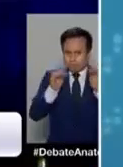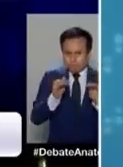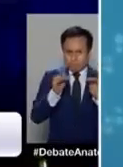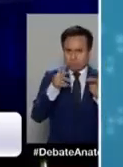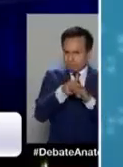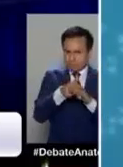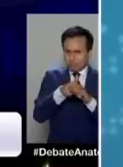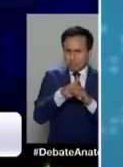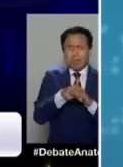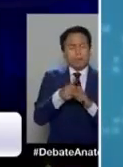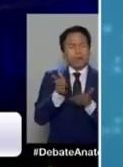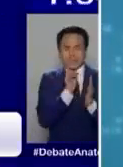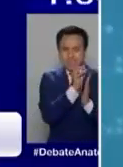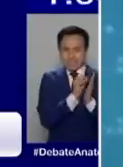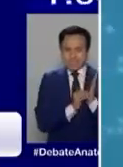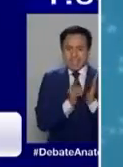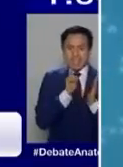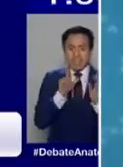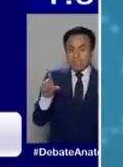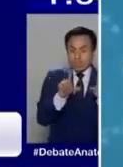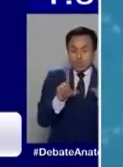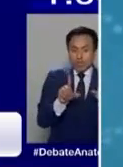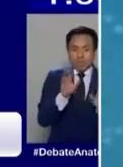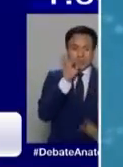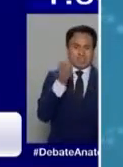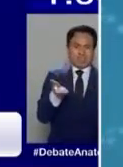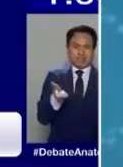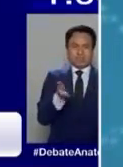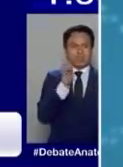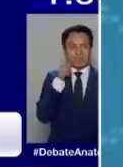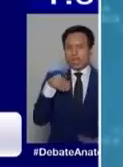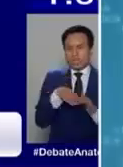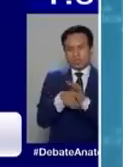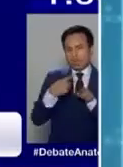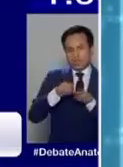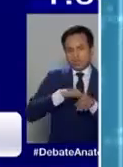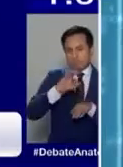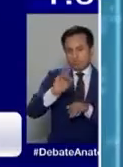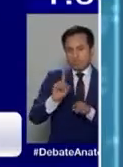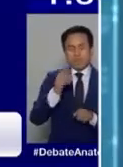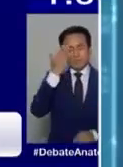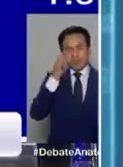el acuerdo y el diálogo, así como también Kass busca